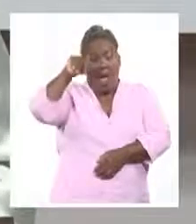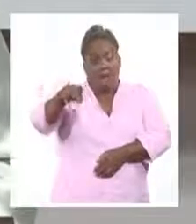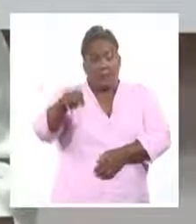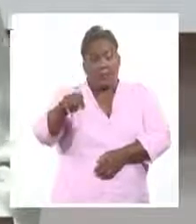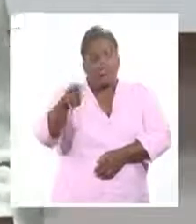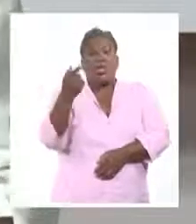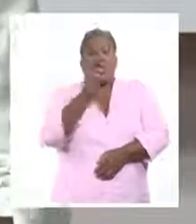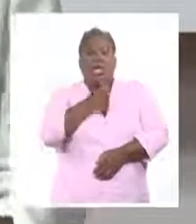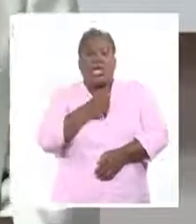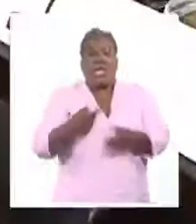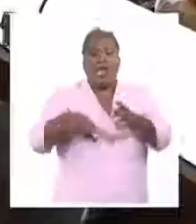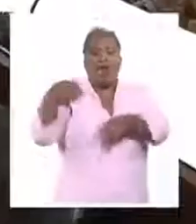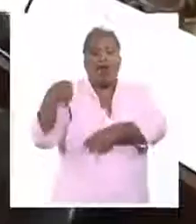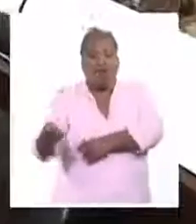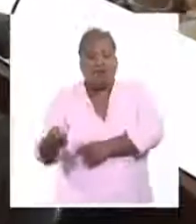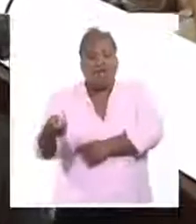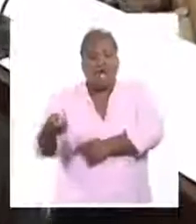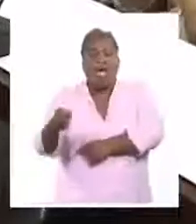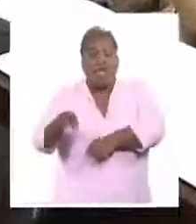de Estado vandálico.